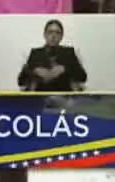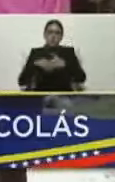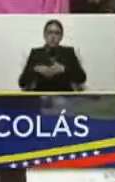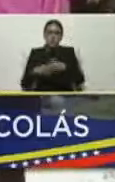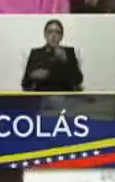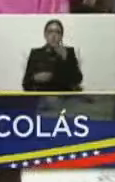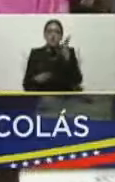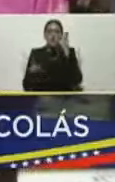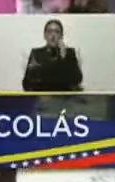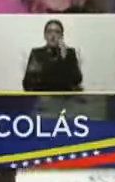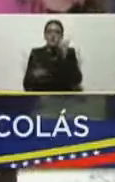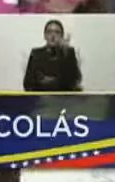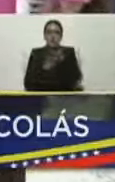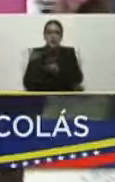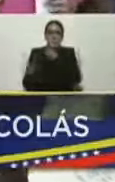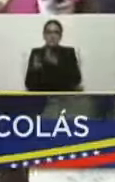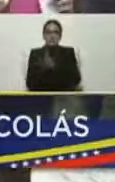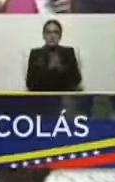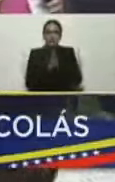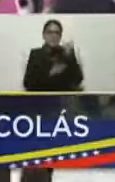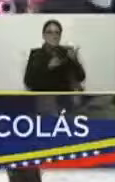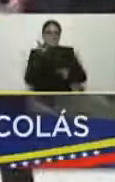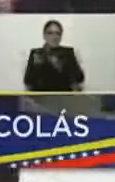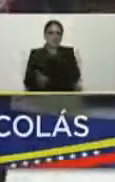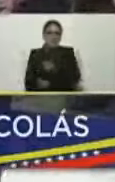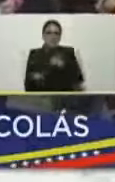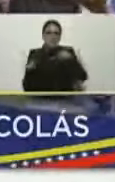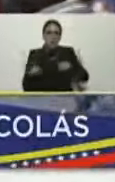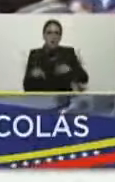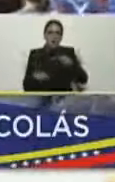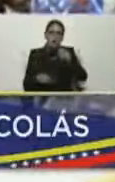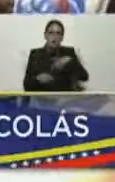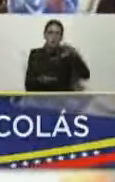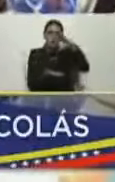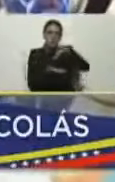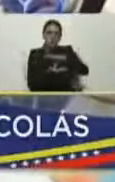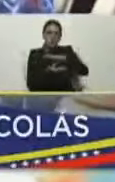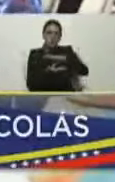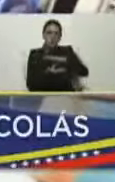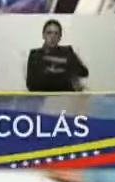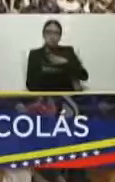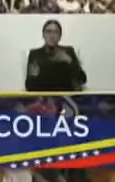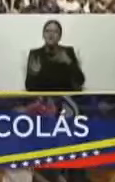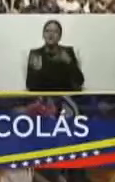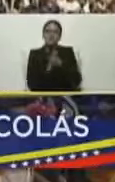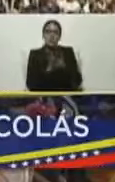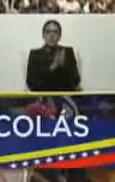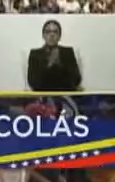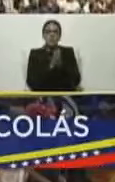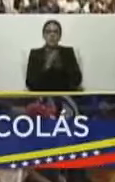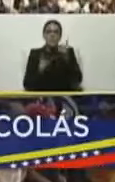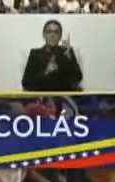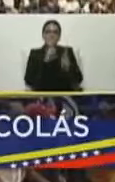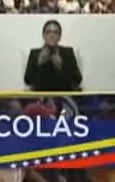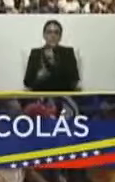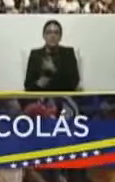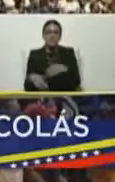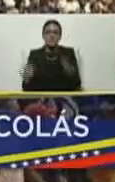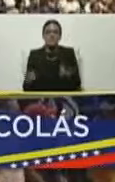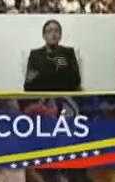bonitas experiencias que hay aquí, en esta ciudad del emprendimiento. Qué bonita idea